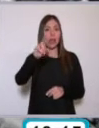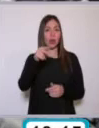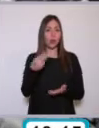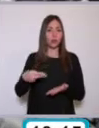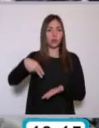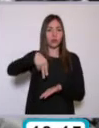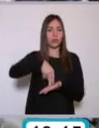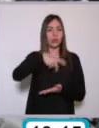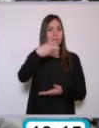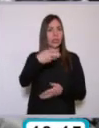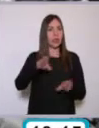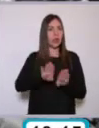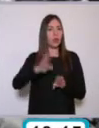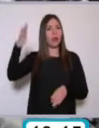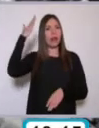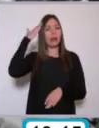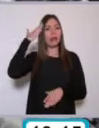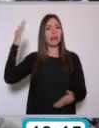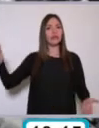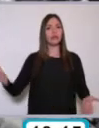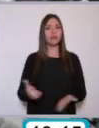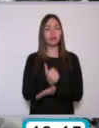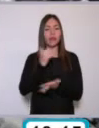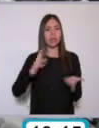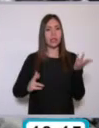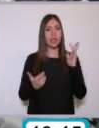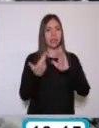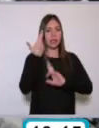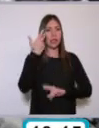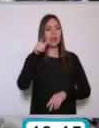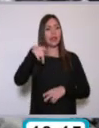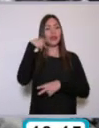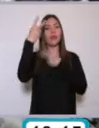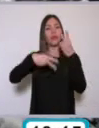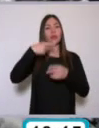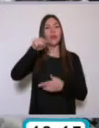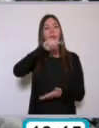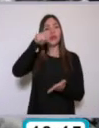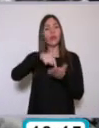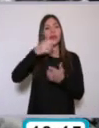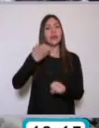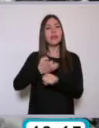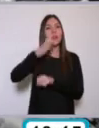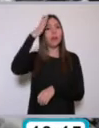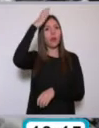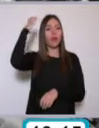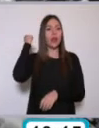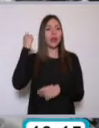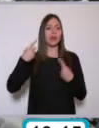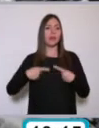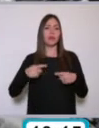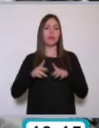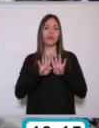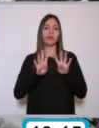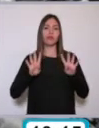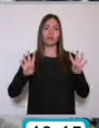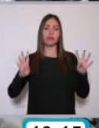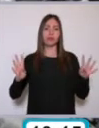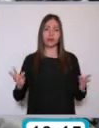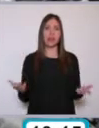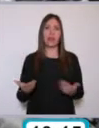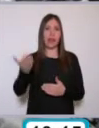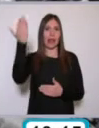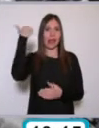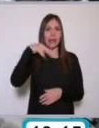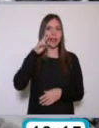de la Revolución Triunfante y está en Morelos, entonces lo recibe la gente de Morelos, ¿no? Y bueno, pues ahí estamos viendo cómo eran